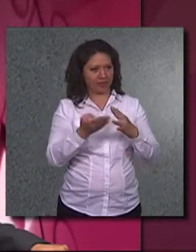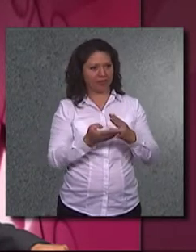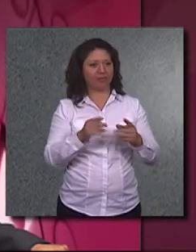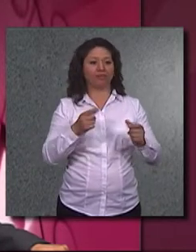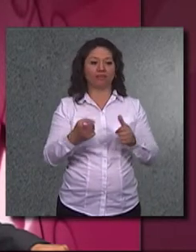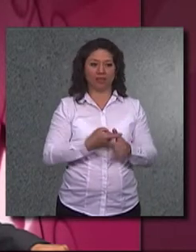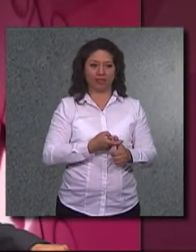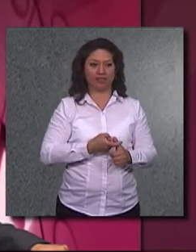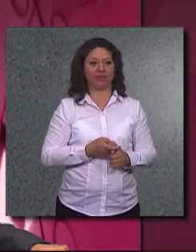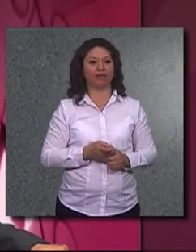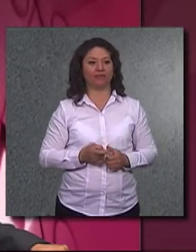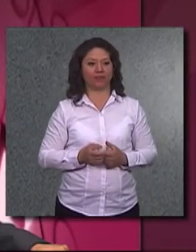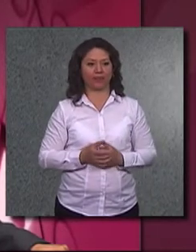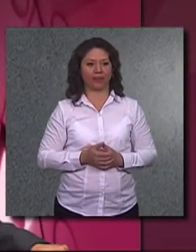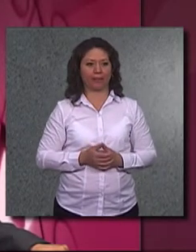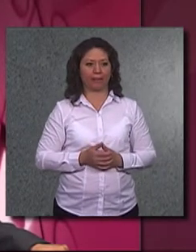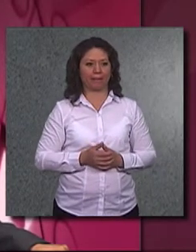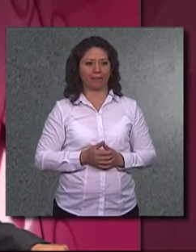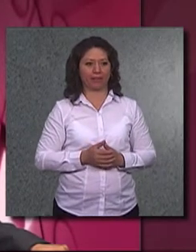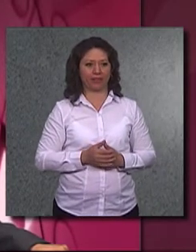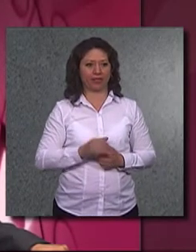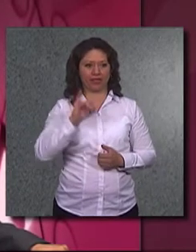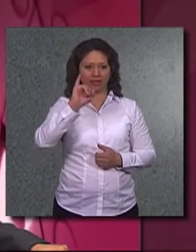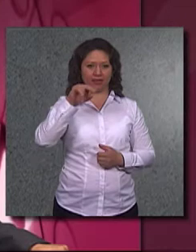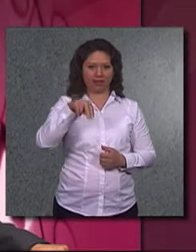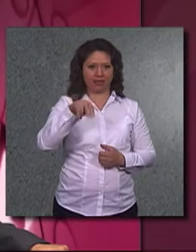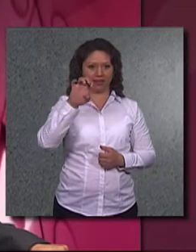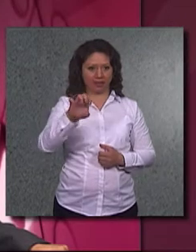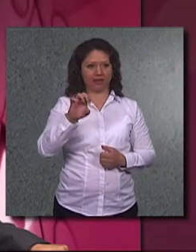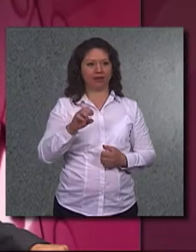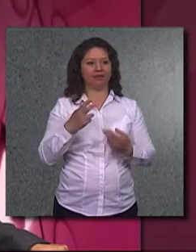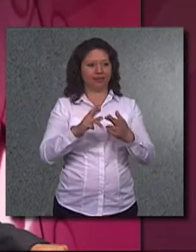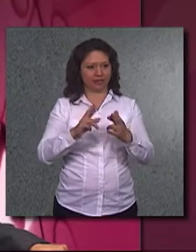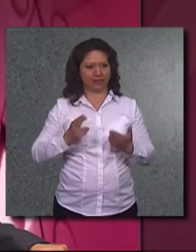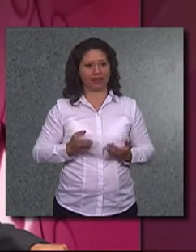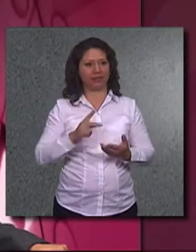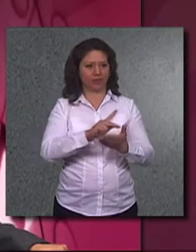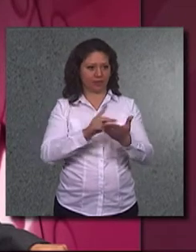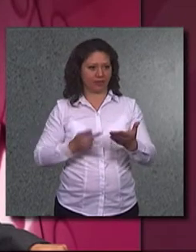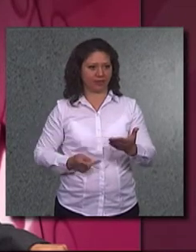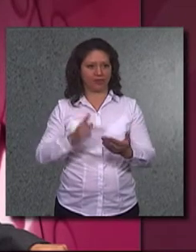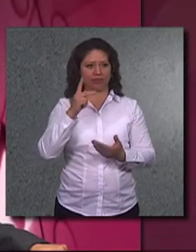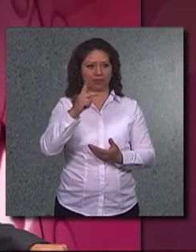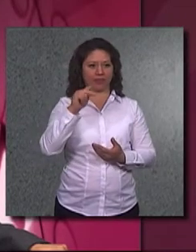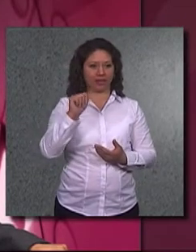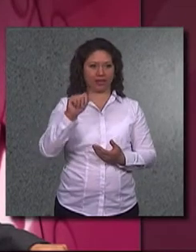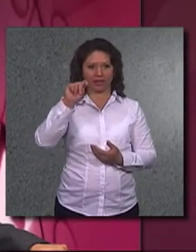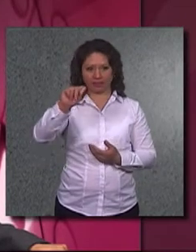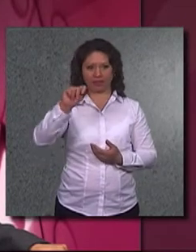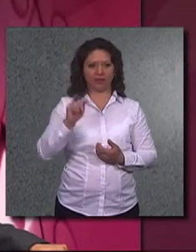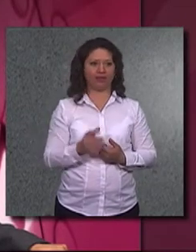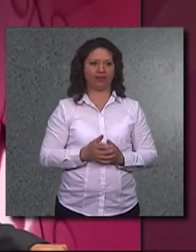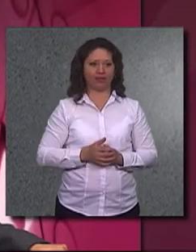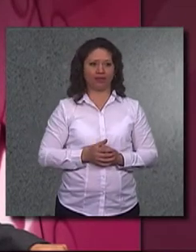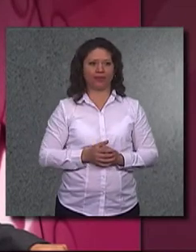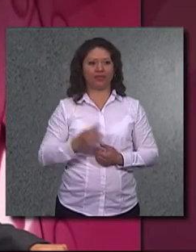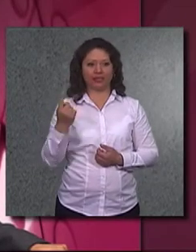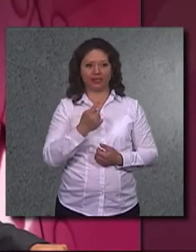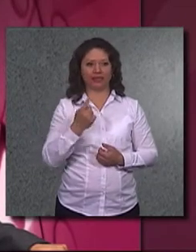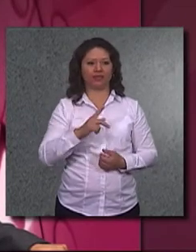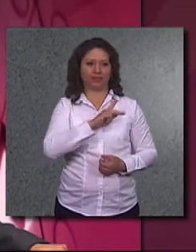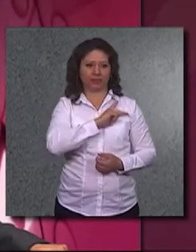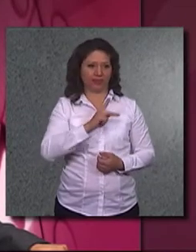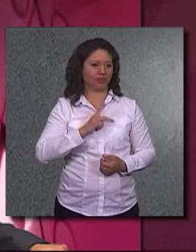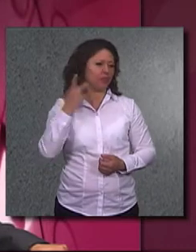en principio el instituto nacional electoral recibe los proyectos del programa anual de trabajo